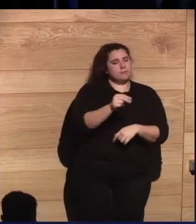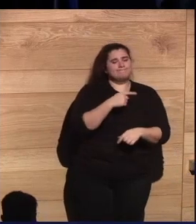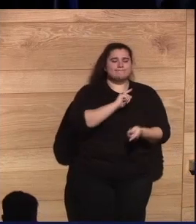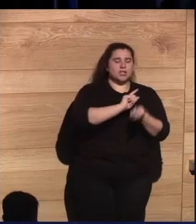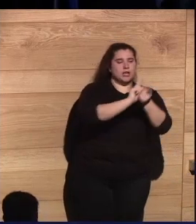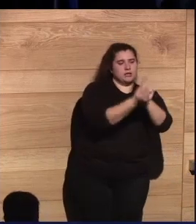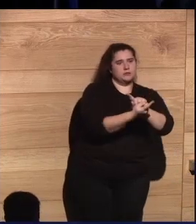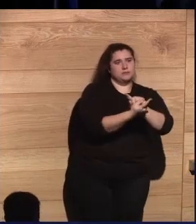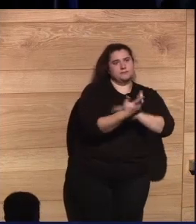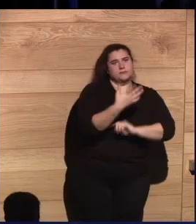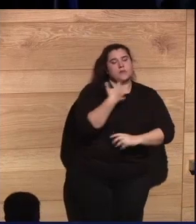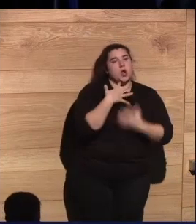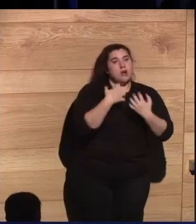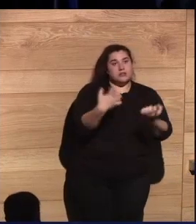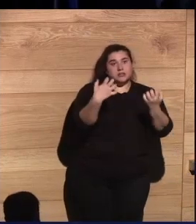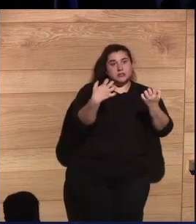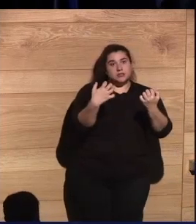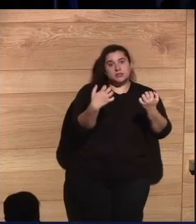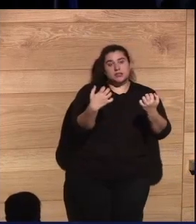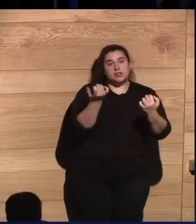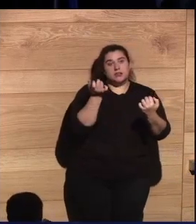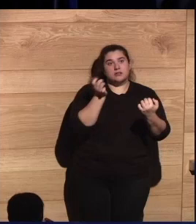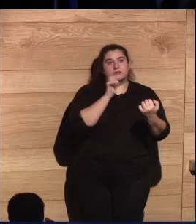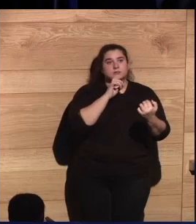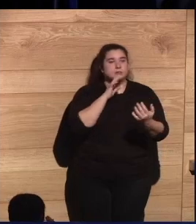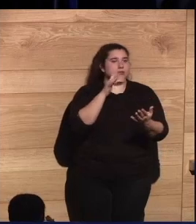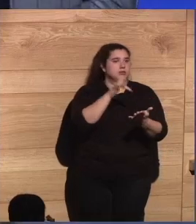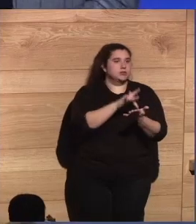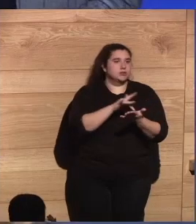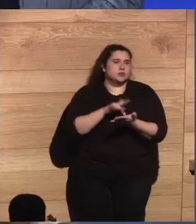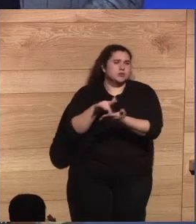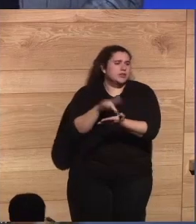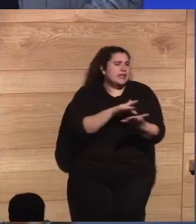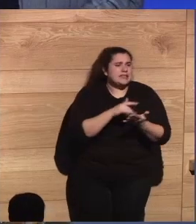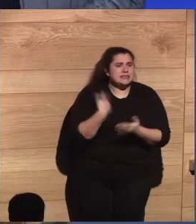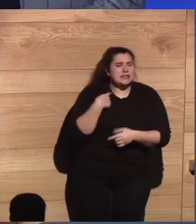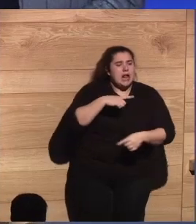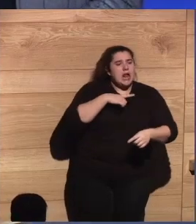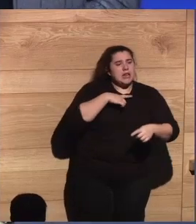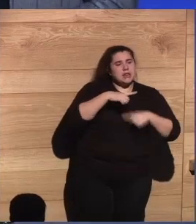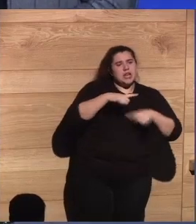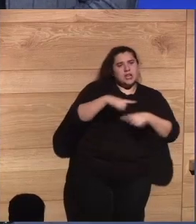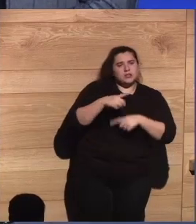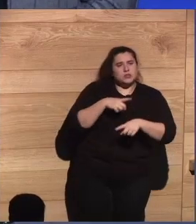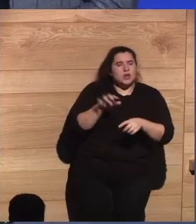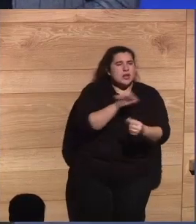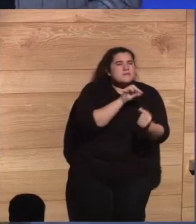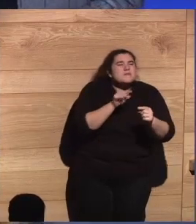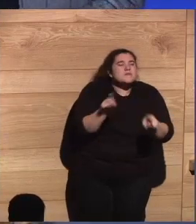así. Una orquesta que, bueno, pues ha tocado que le ha tocado todos los grandes directores de la historia